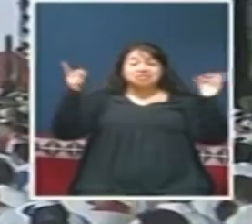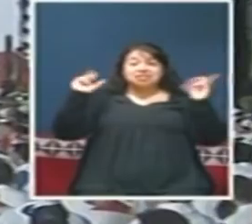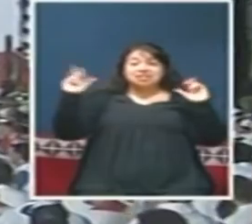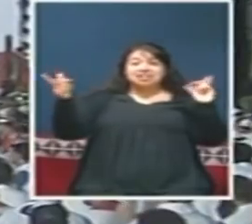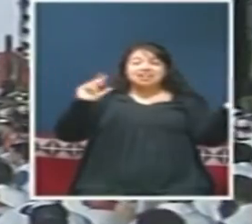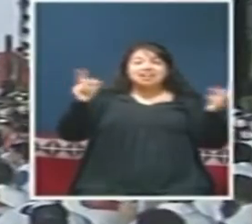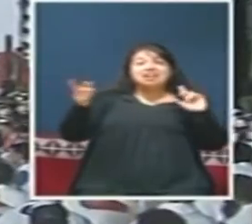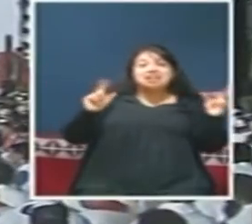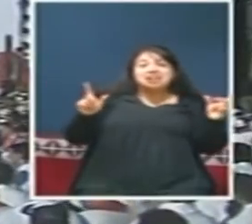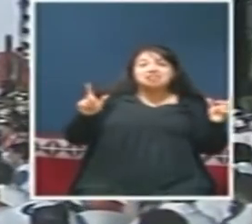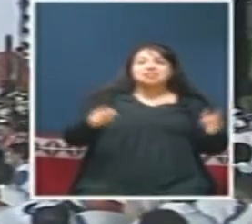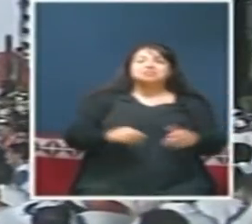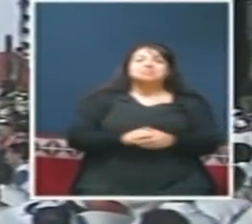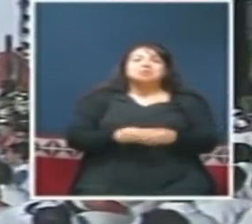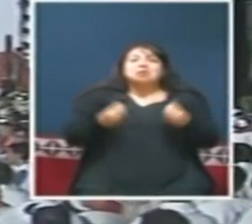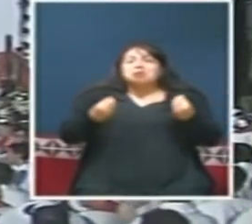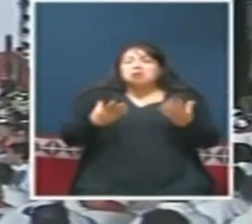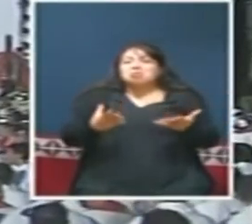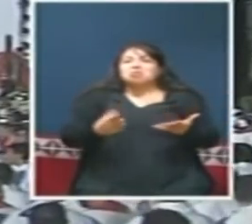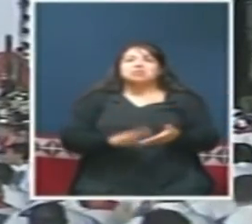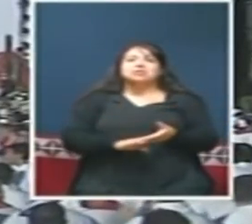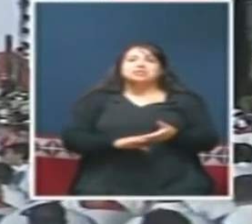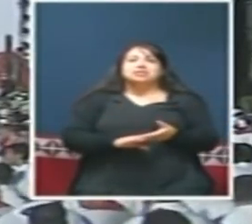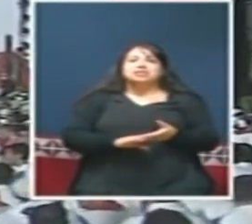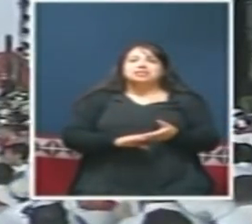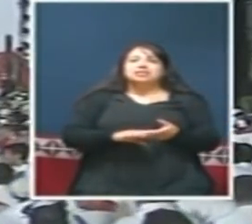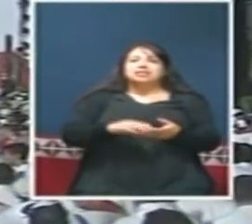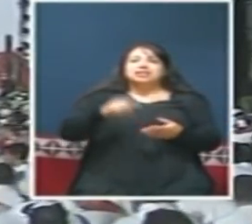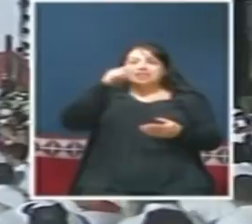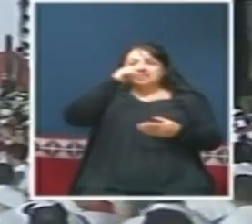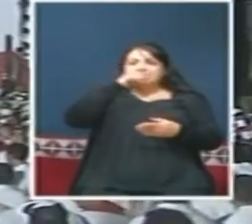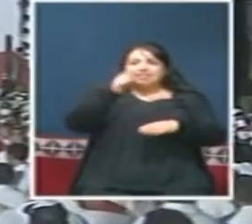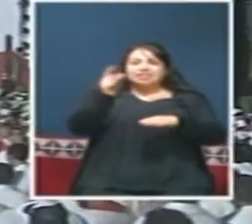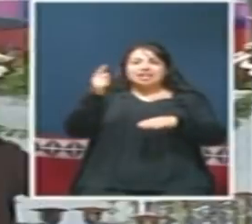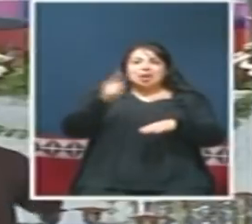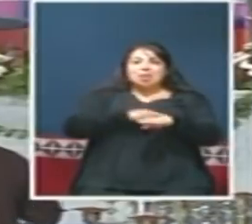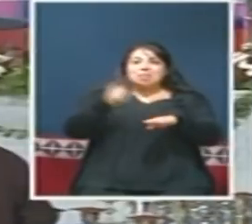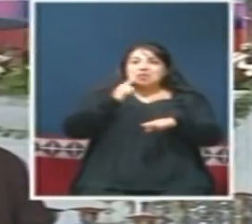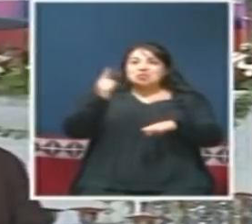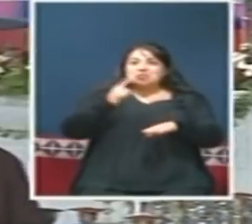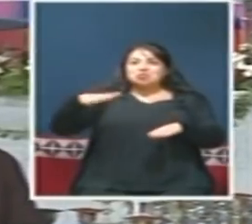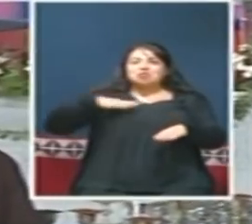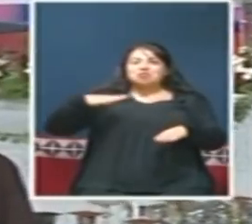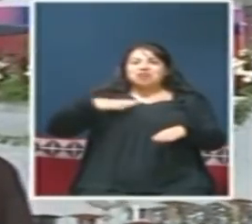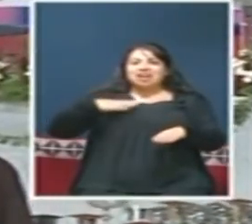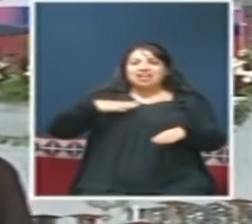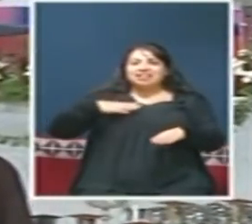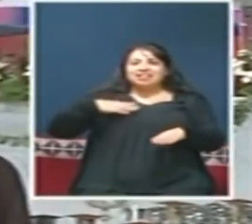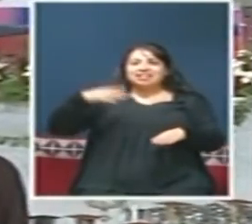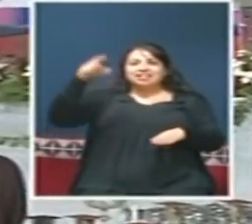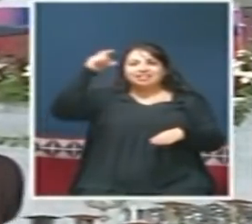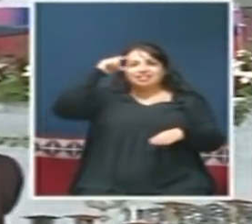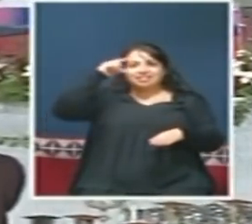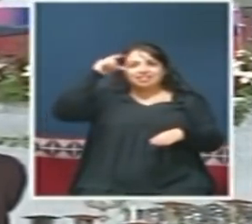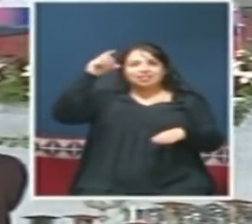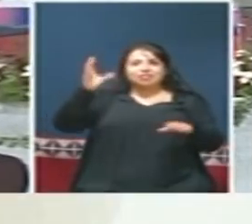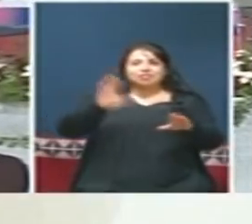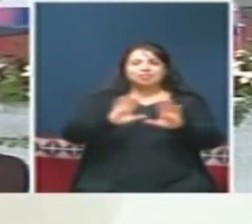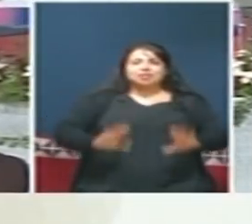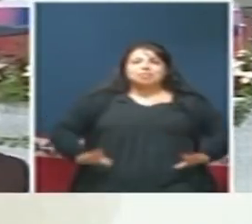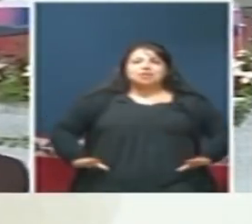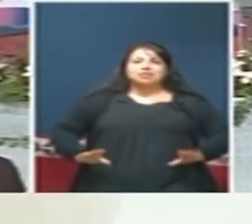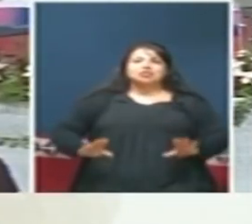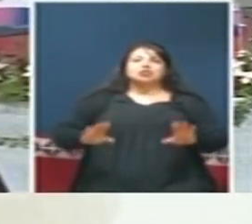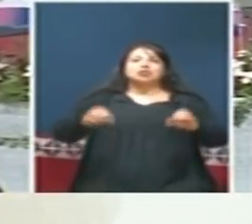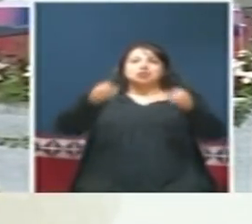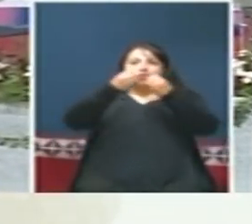y cada una de las instancias que tenemos aquí. 7 minutos faltan porque a las 10 está planificado y eso nos hacía saber la gente de la organización que se comience